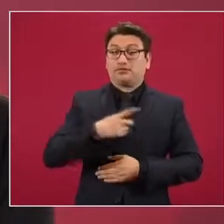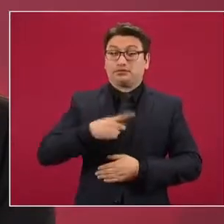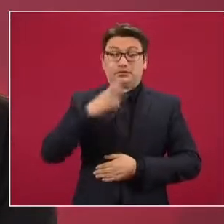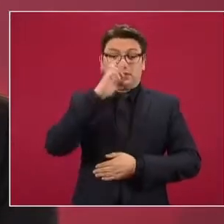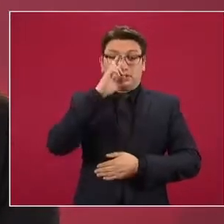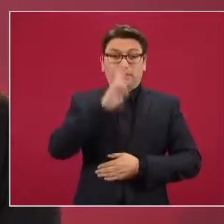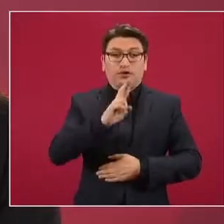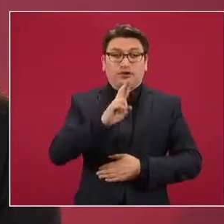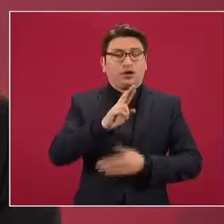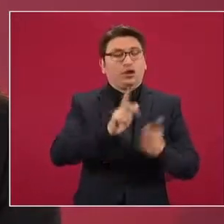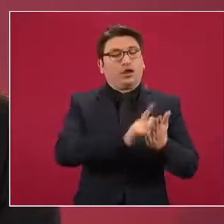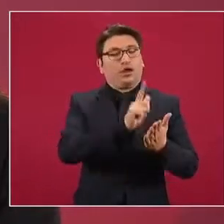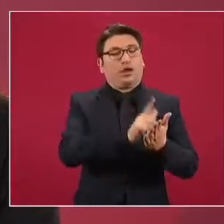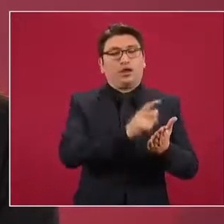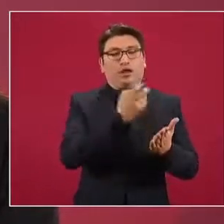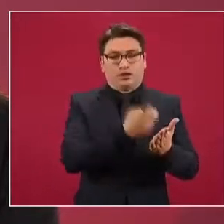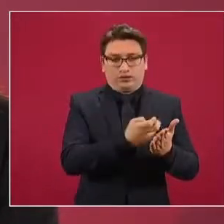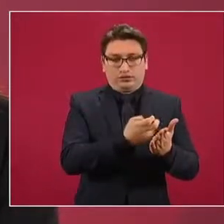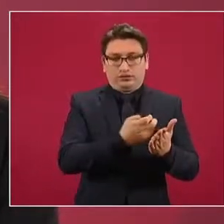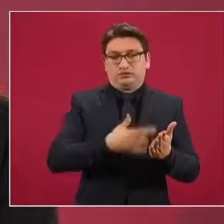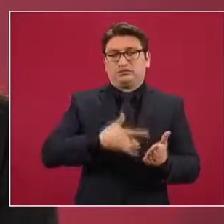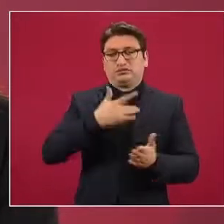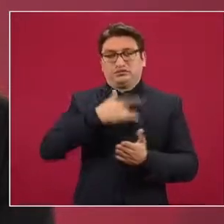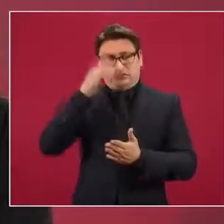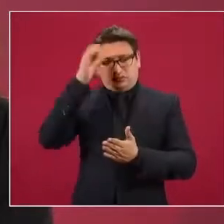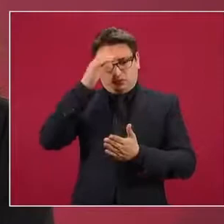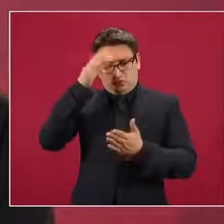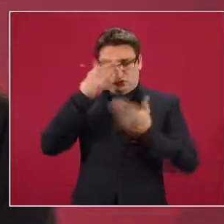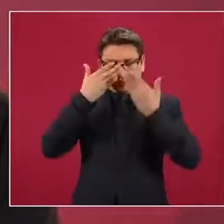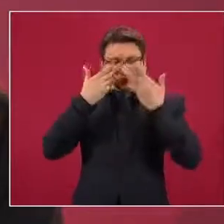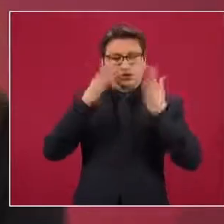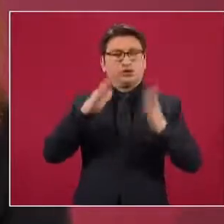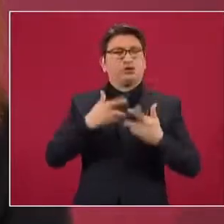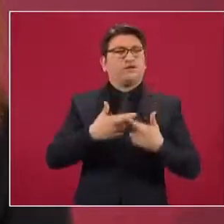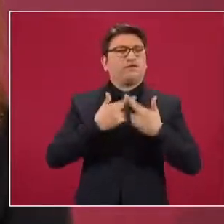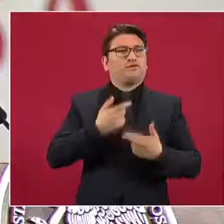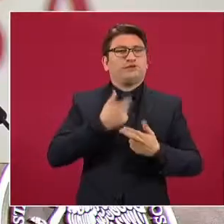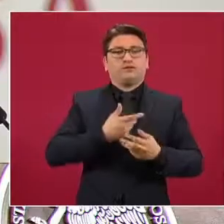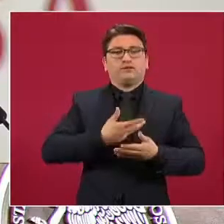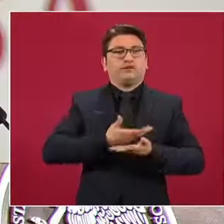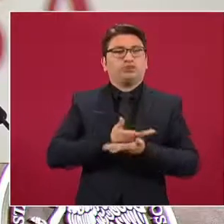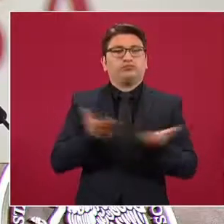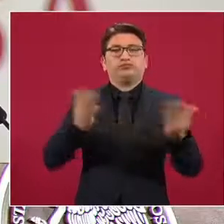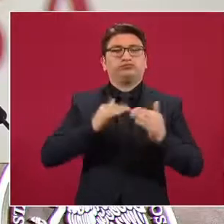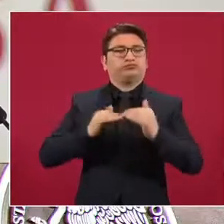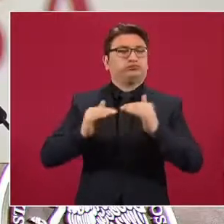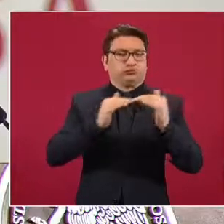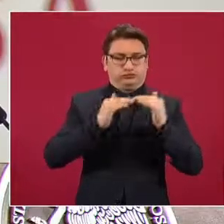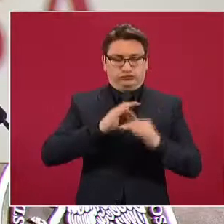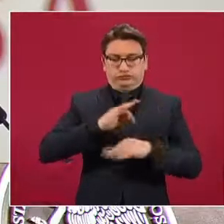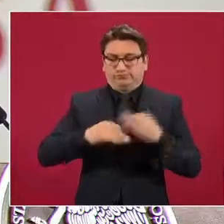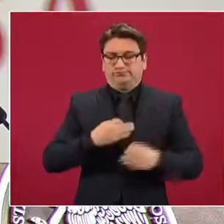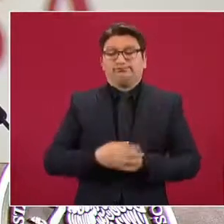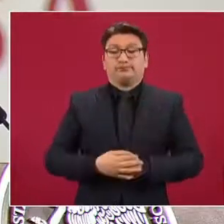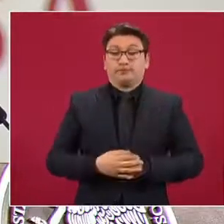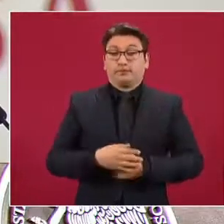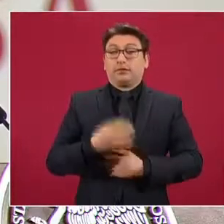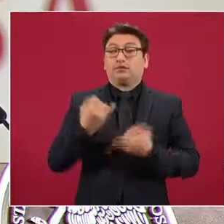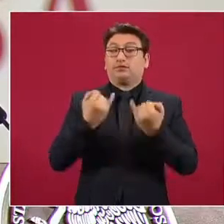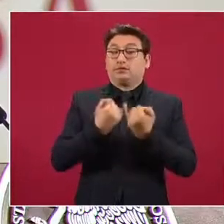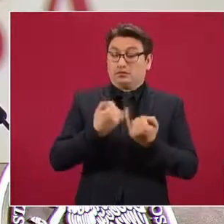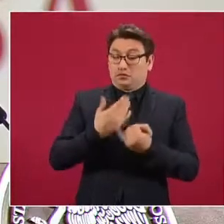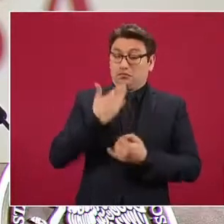a las leyes y con la conciencia de que la riqueza debe ser distribuida. Es legítimo, además,